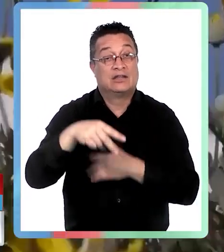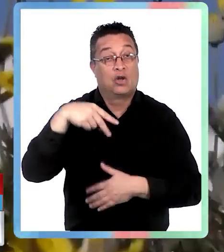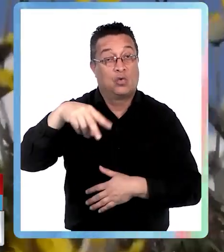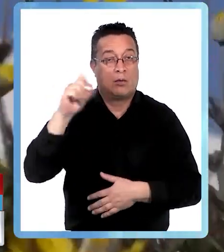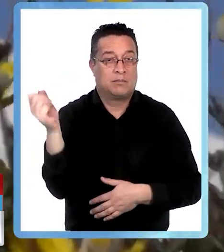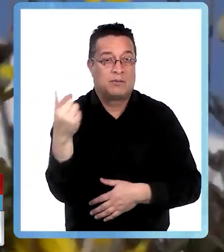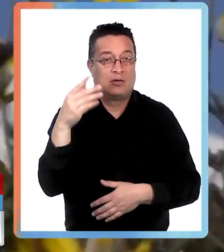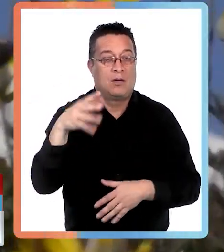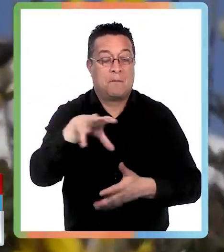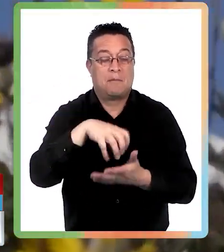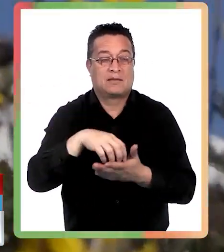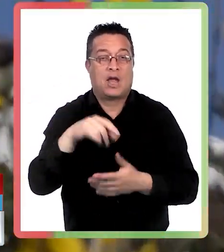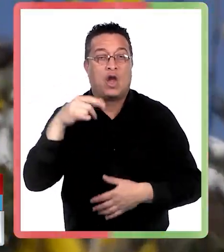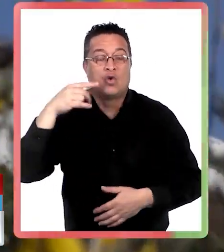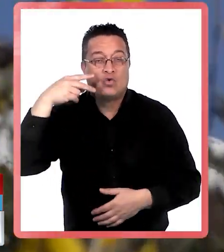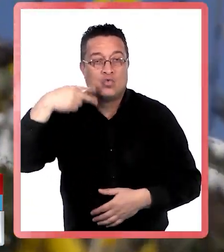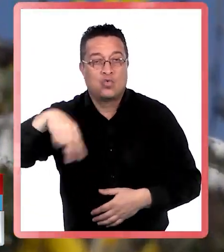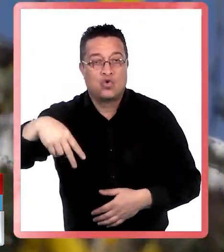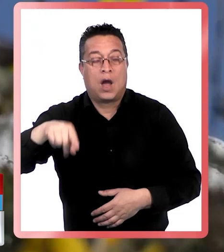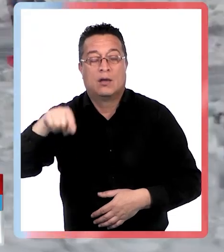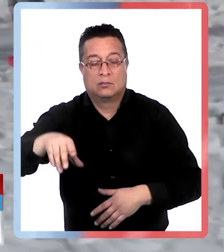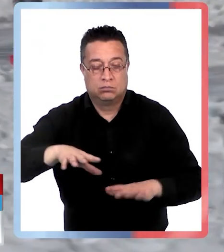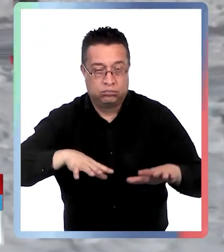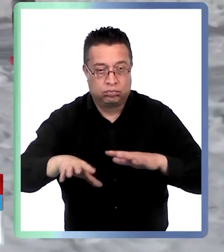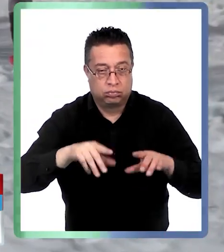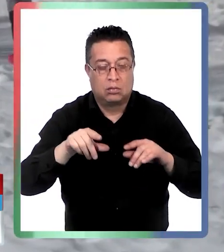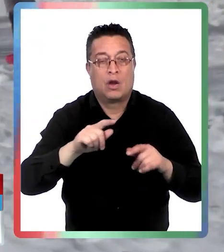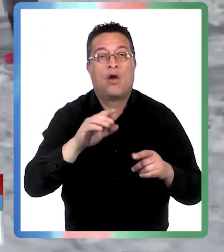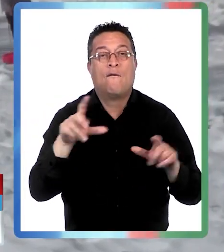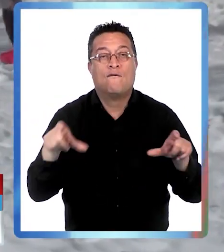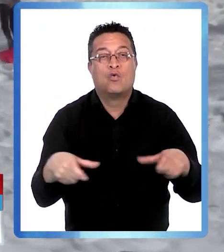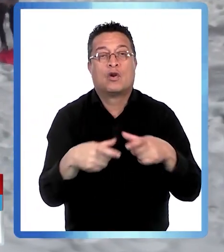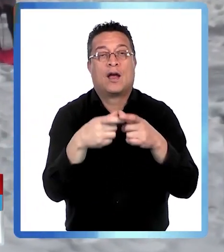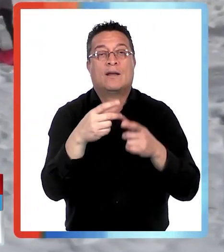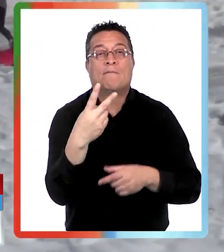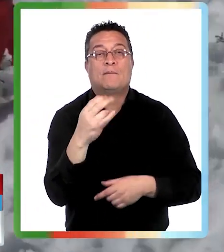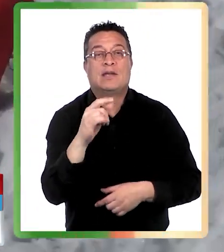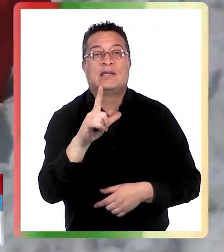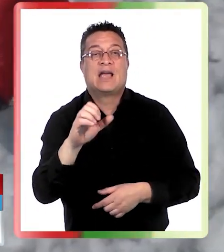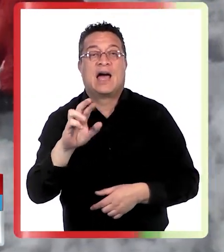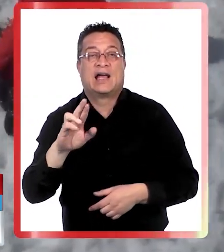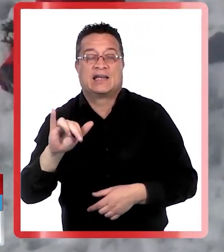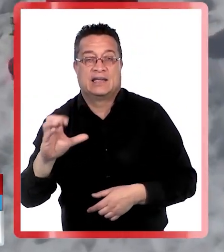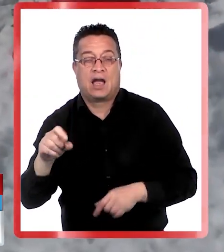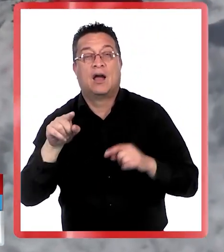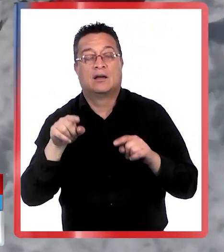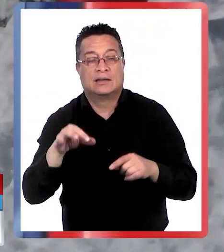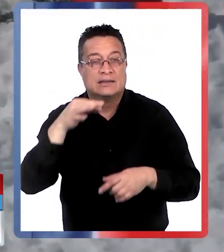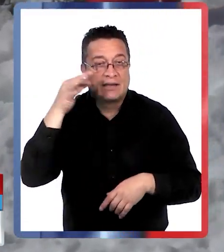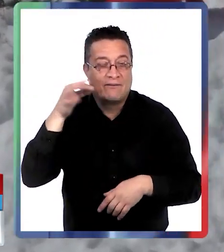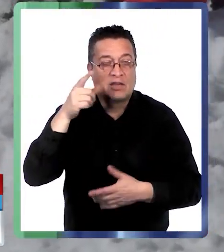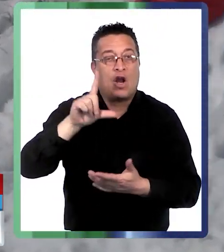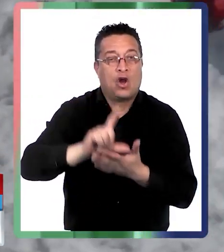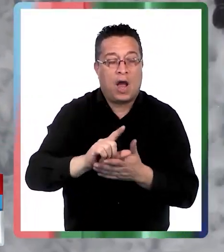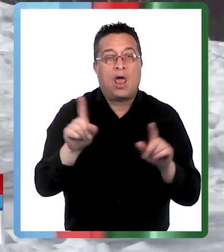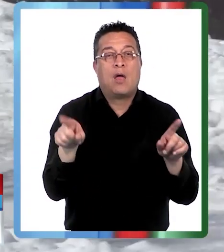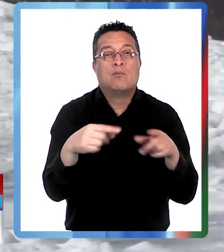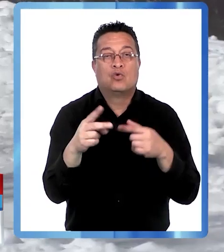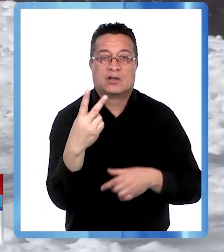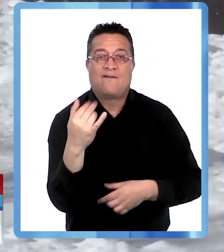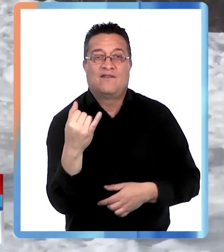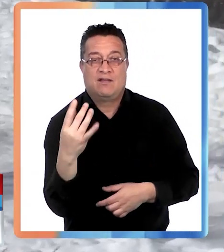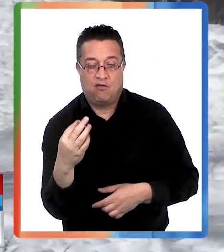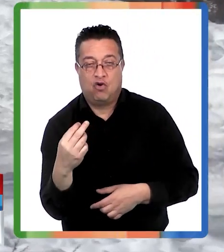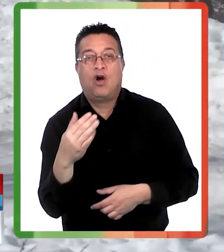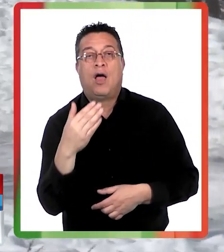plaza ñuñoa allí ofrecerá una muestra interactiva del volcán Villar ricaa degustaciones de chocolates artesanales cervezas locales y música en vivo además